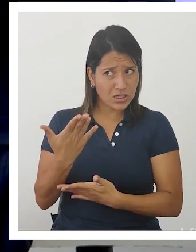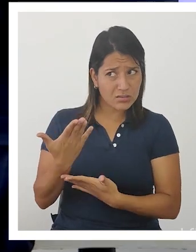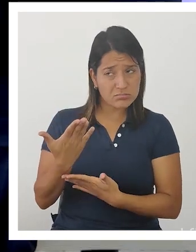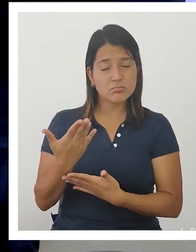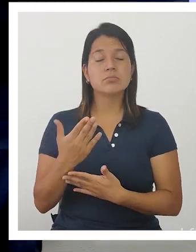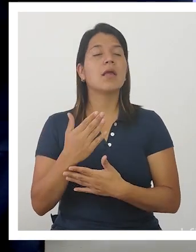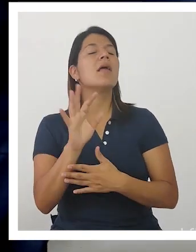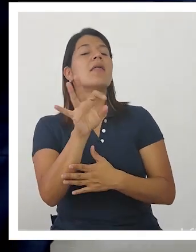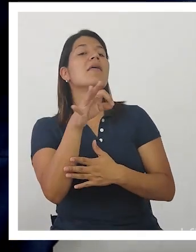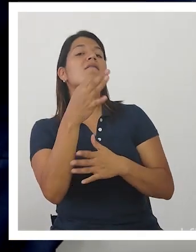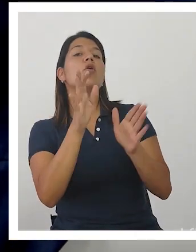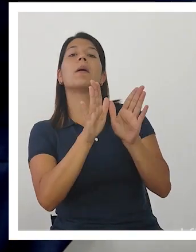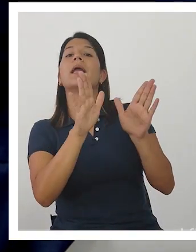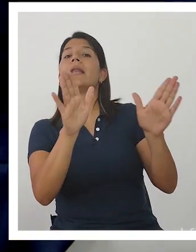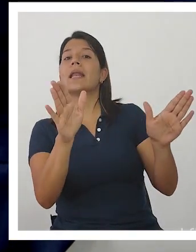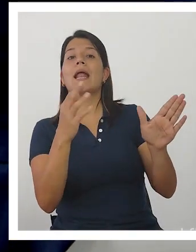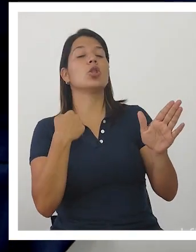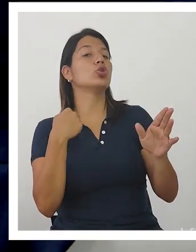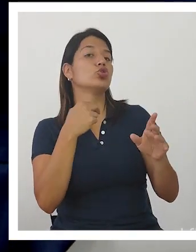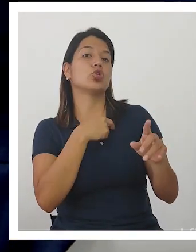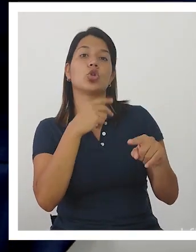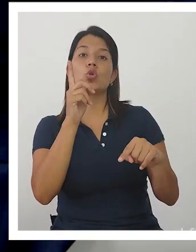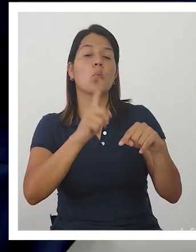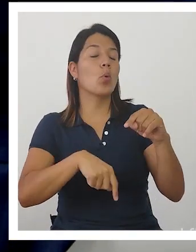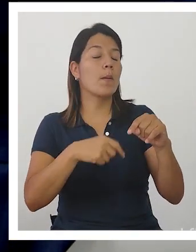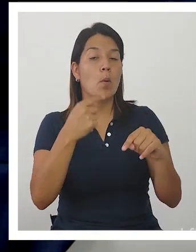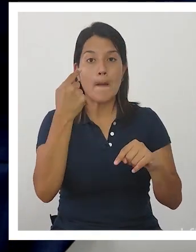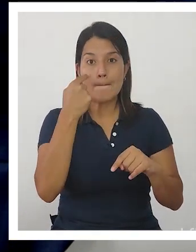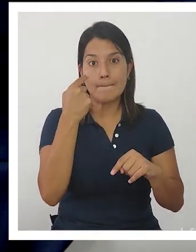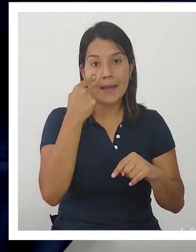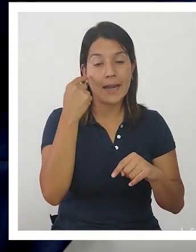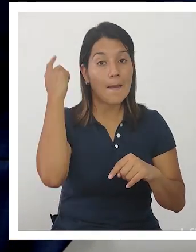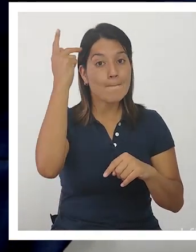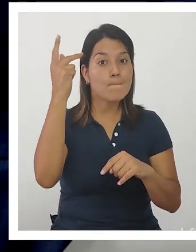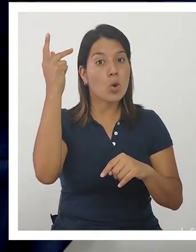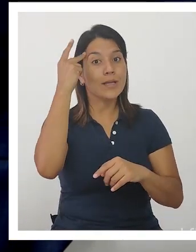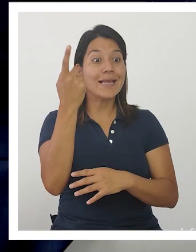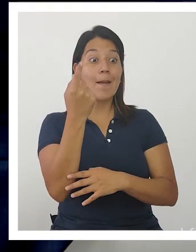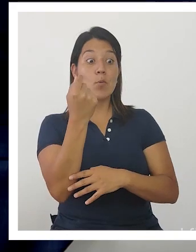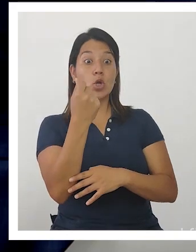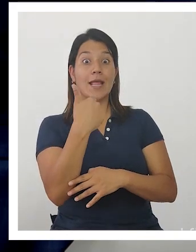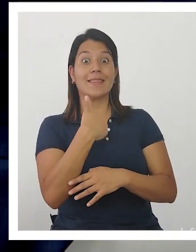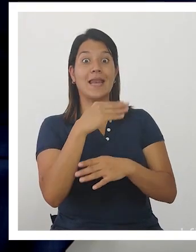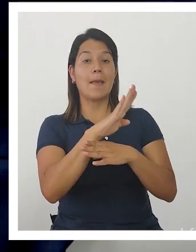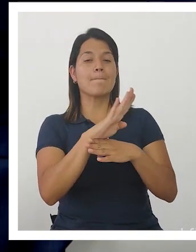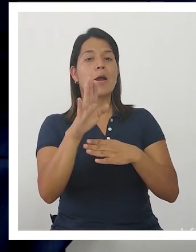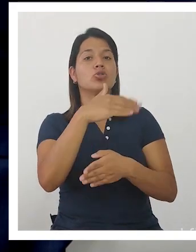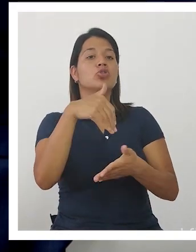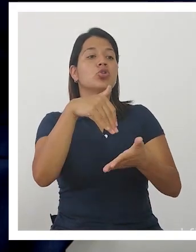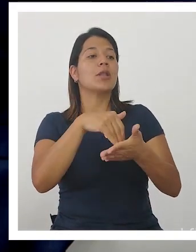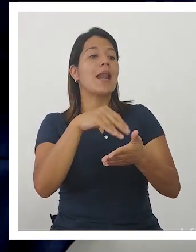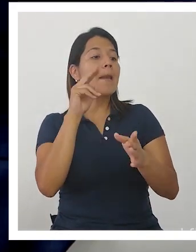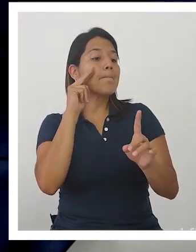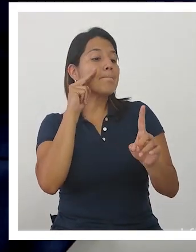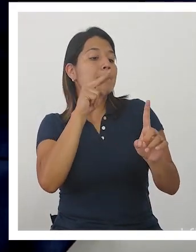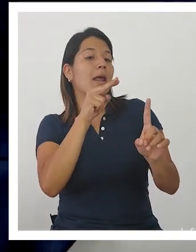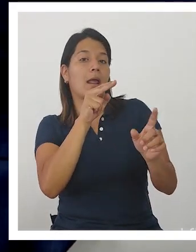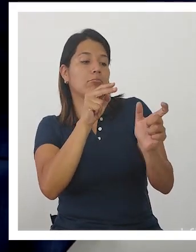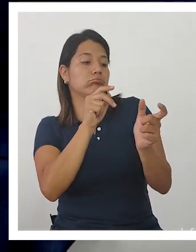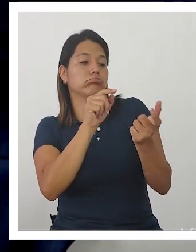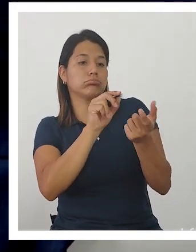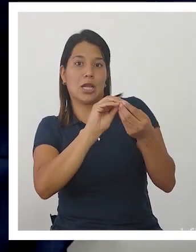no podemos ver la política monetaria del Banco Central sola, porque en